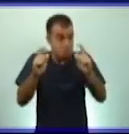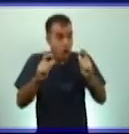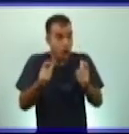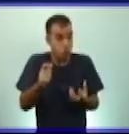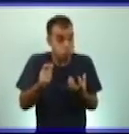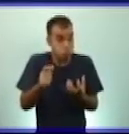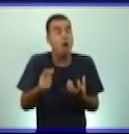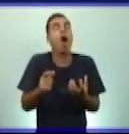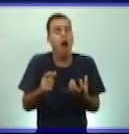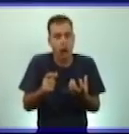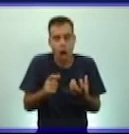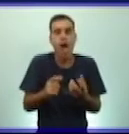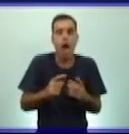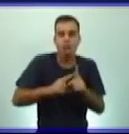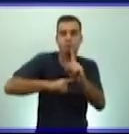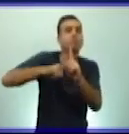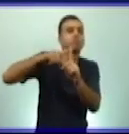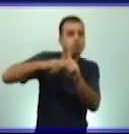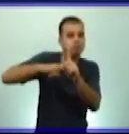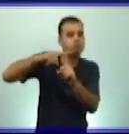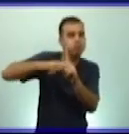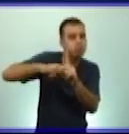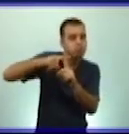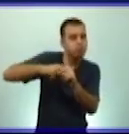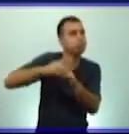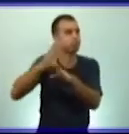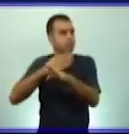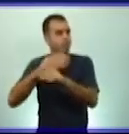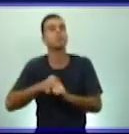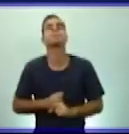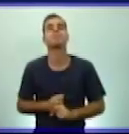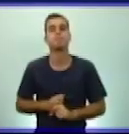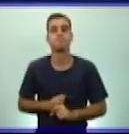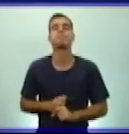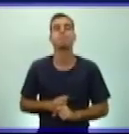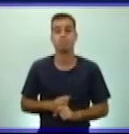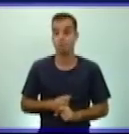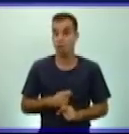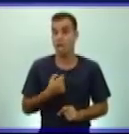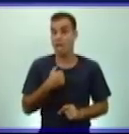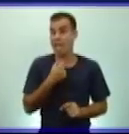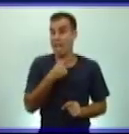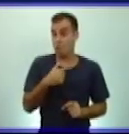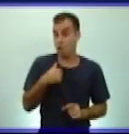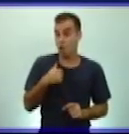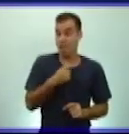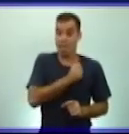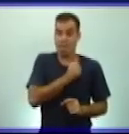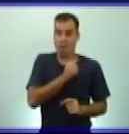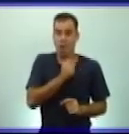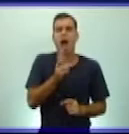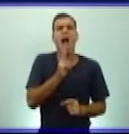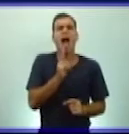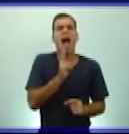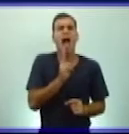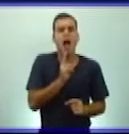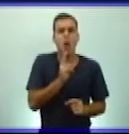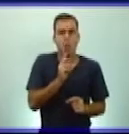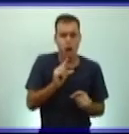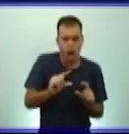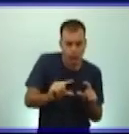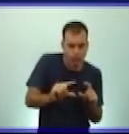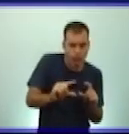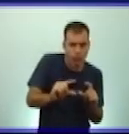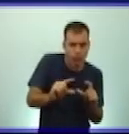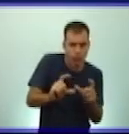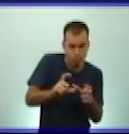la variación de temperatura. Pero si lo que queremos calentar es un poquito de agua para hacer un vasito de leche y